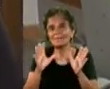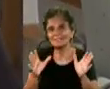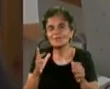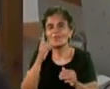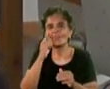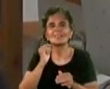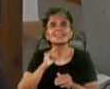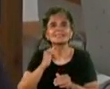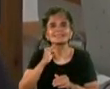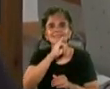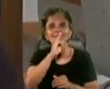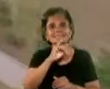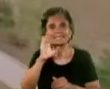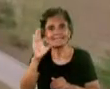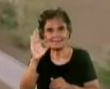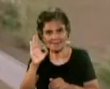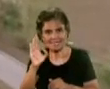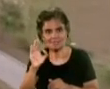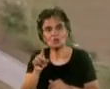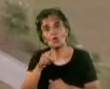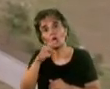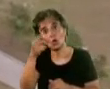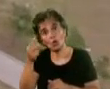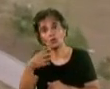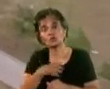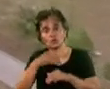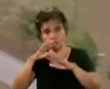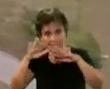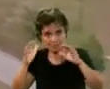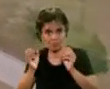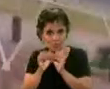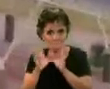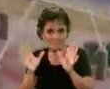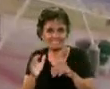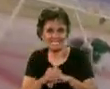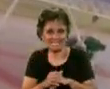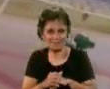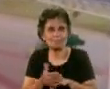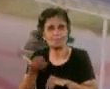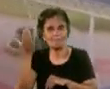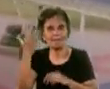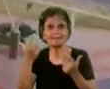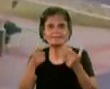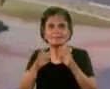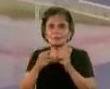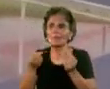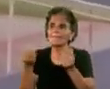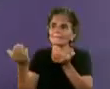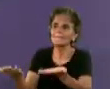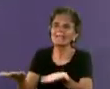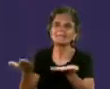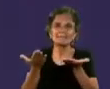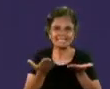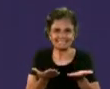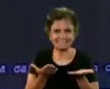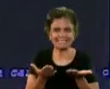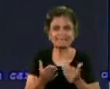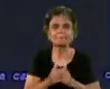de marzo iniciaron los alumnos de UNTREF. En esa oportunidad, bueno, tuvimos un acto de bienvenida donde nos acompañaron